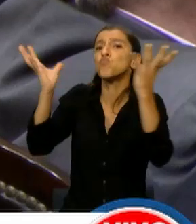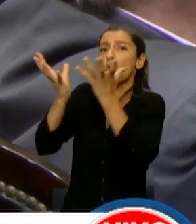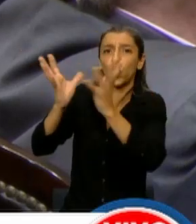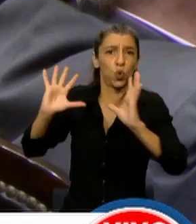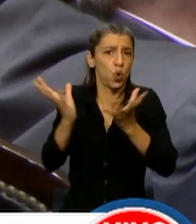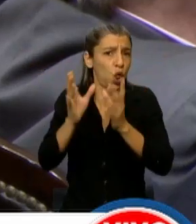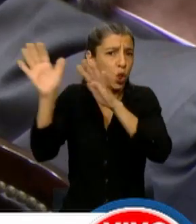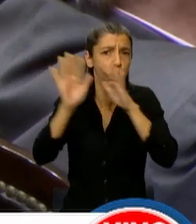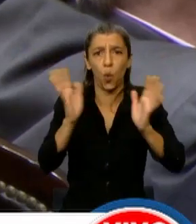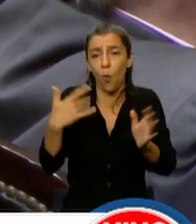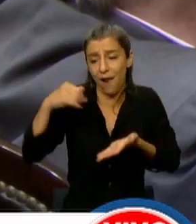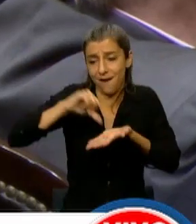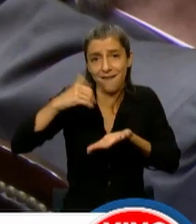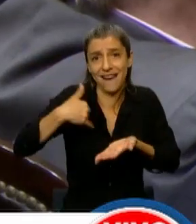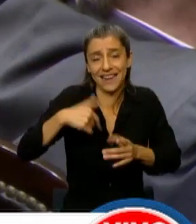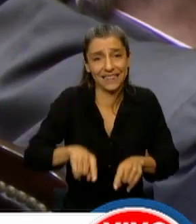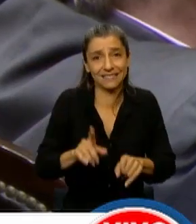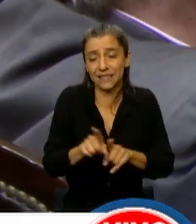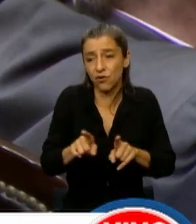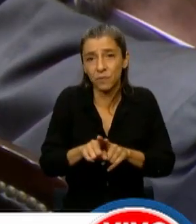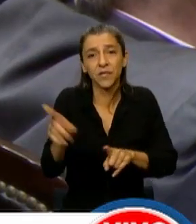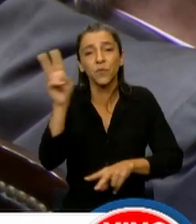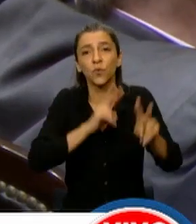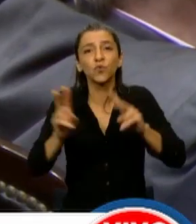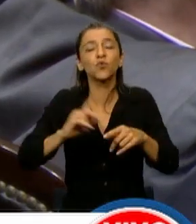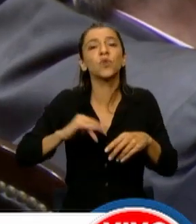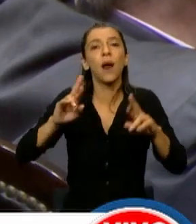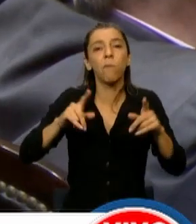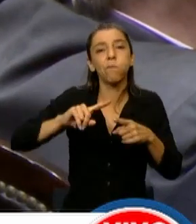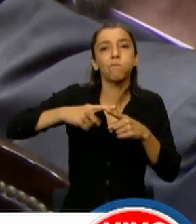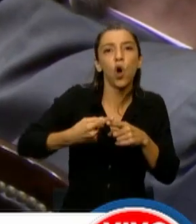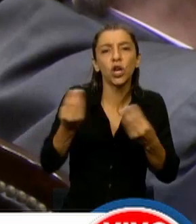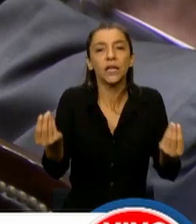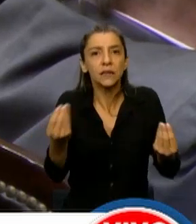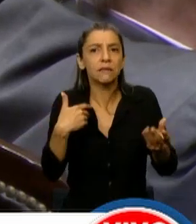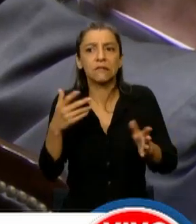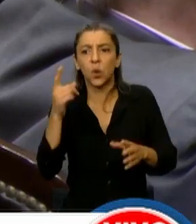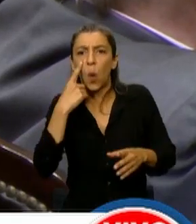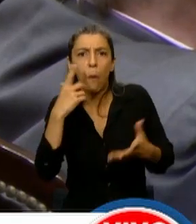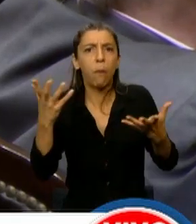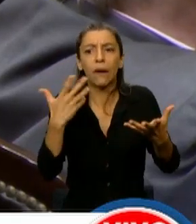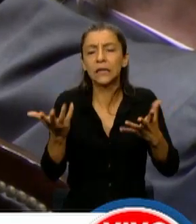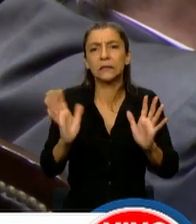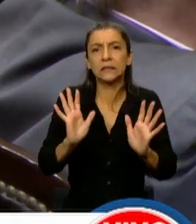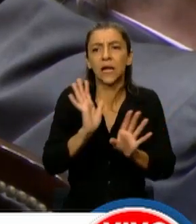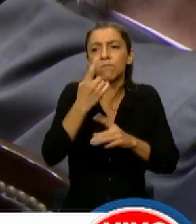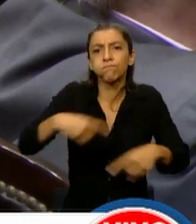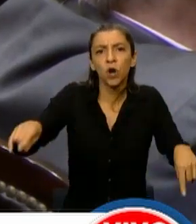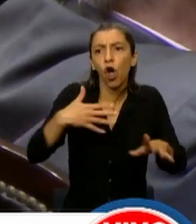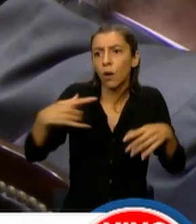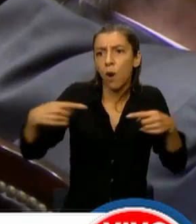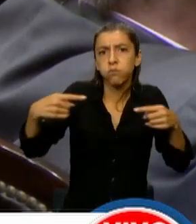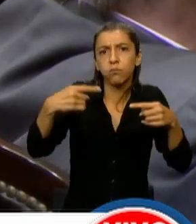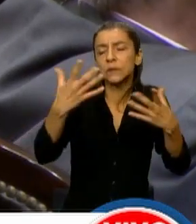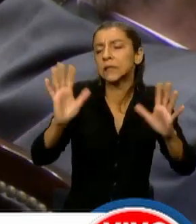impactaron acá, tener políticas contractivas en lo fiscal o en lo monetario hubieran significado más